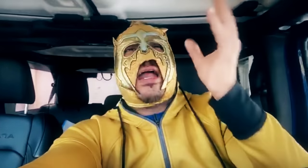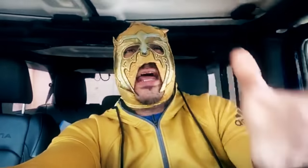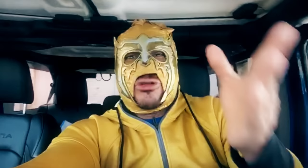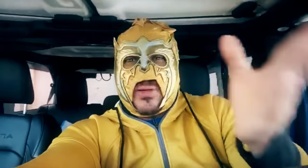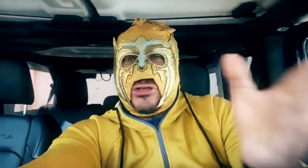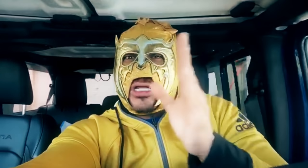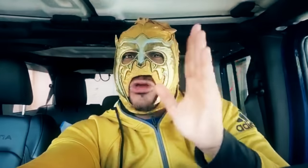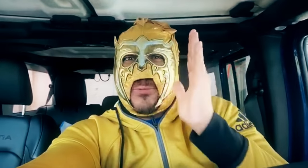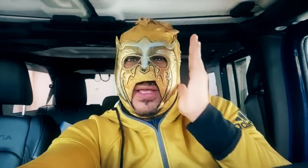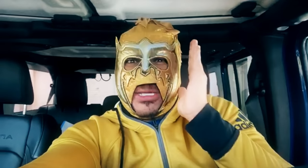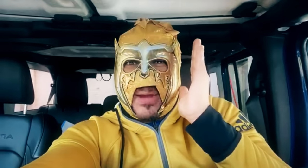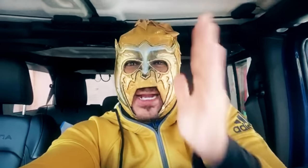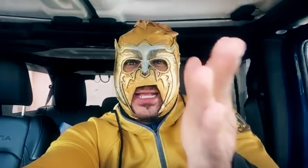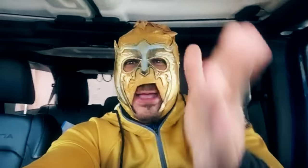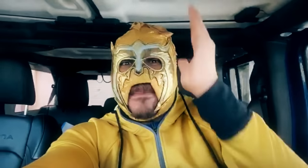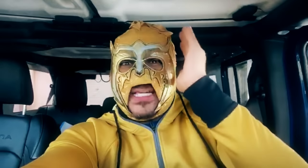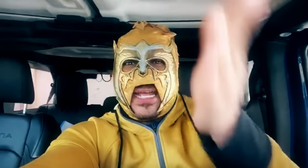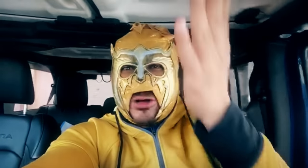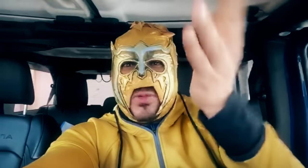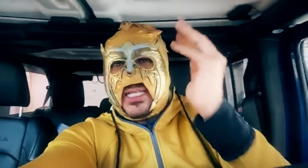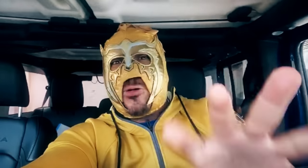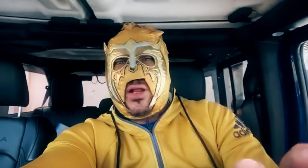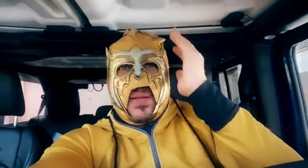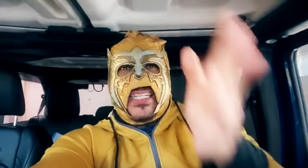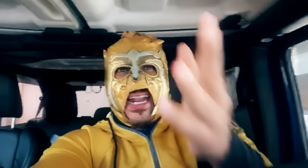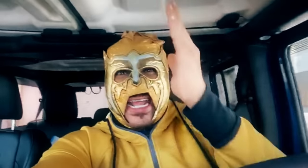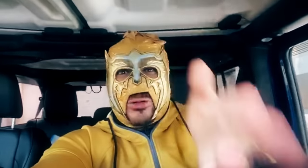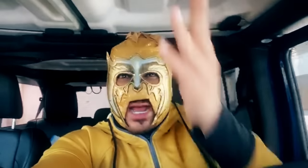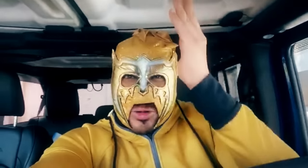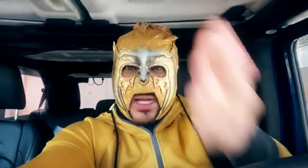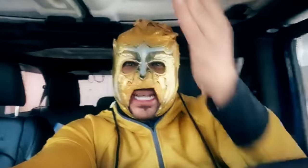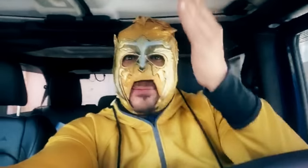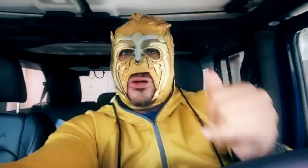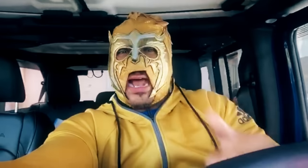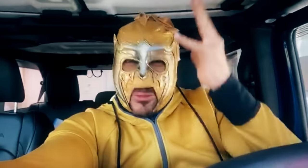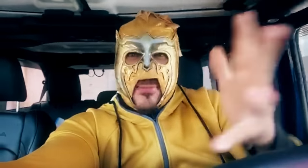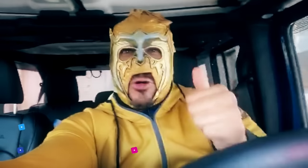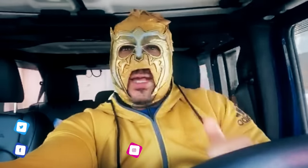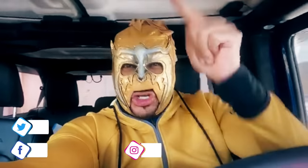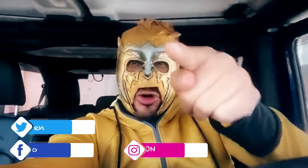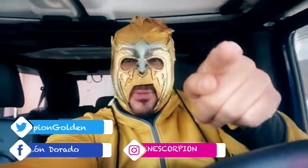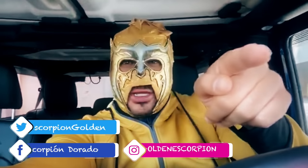ti. Ojalá los gobiernos de todo el pinche planeta pensaran como este... pensaran y actuaran como este cabrón. ¡A